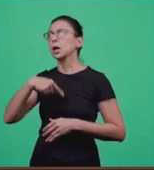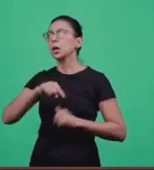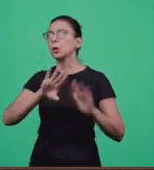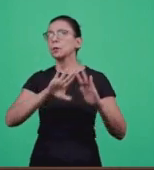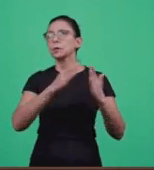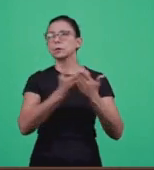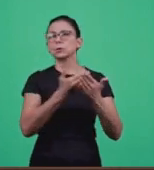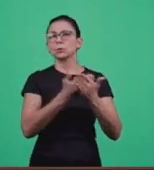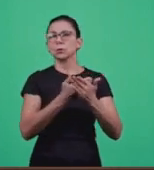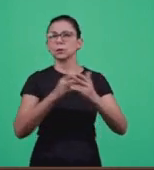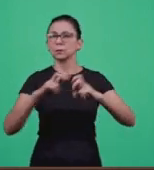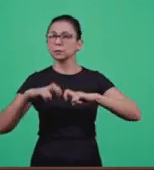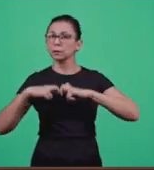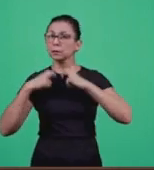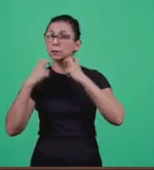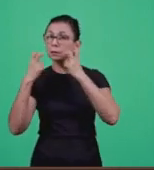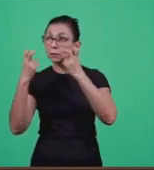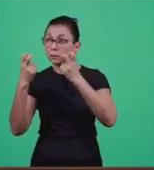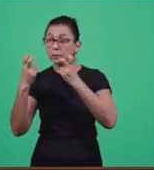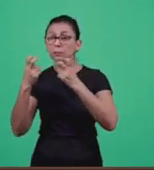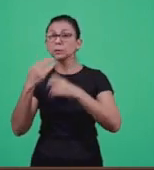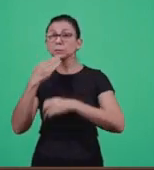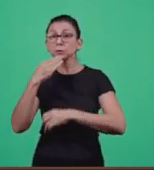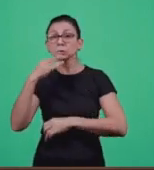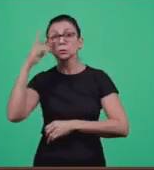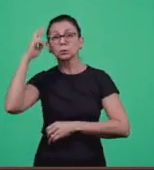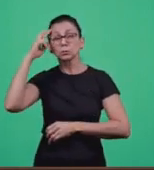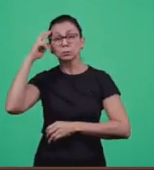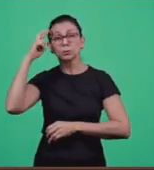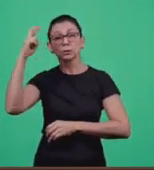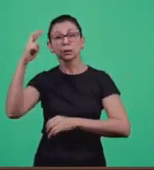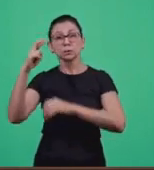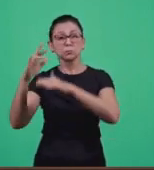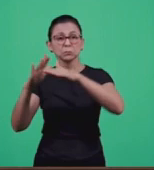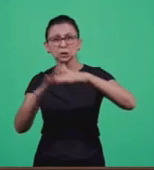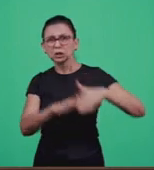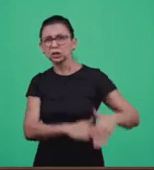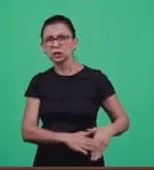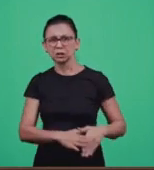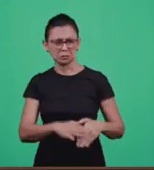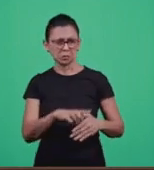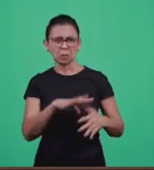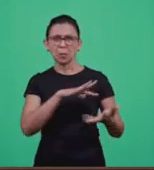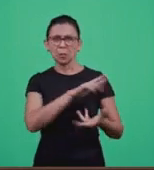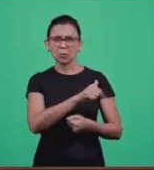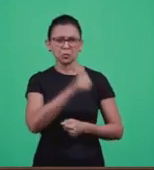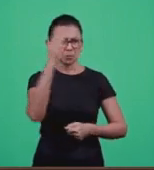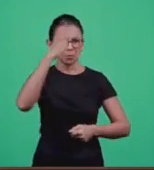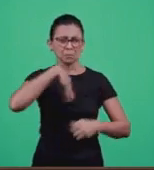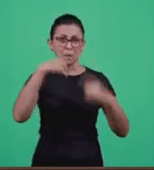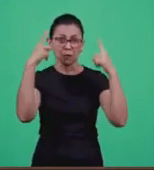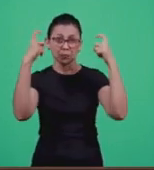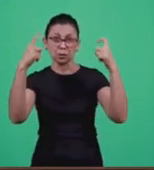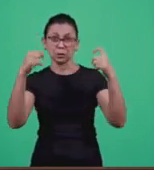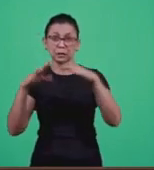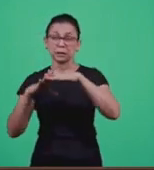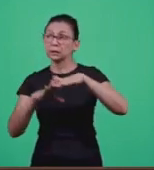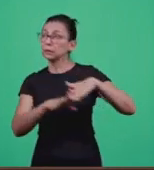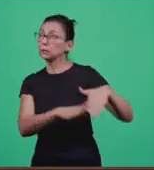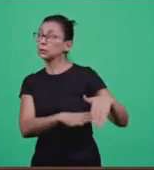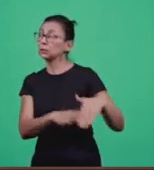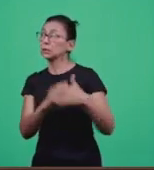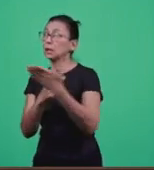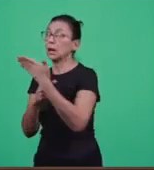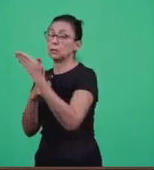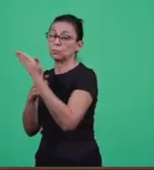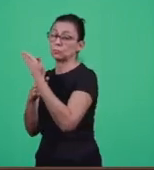para libramiento. Al ir al colegio, es muy importante clamar para que el Señor nos libre de